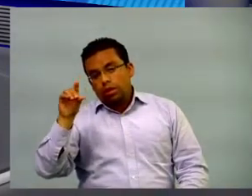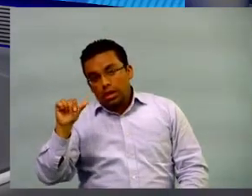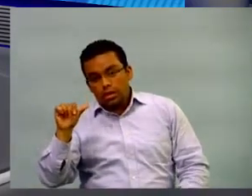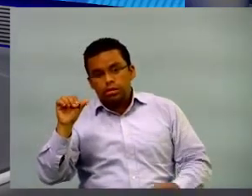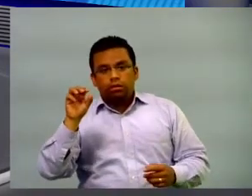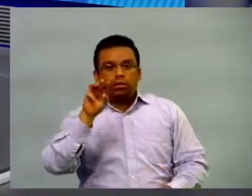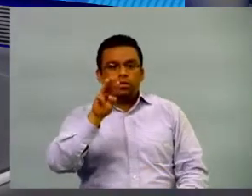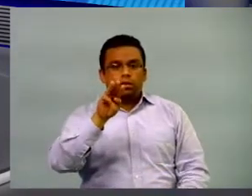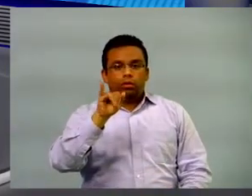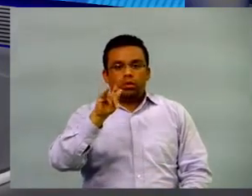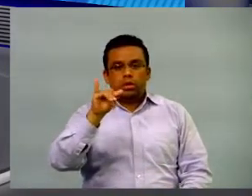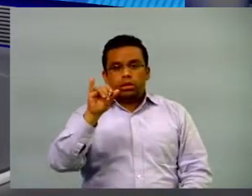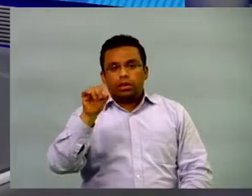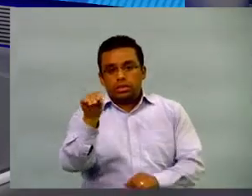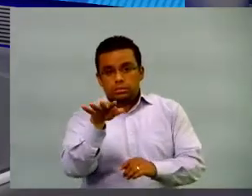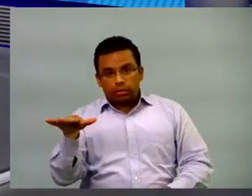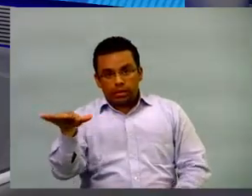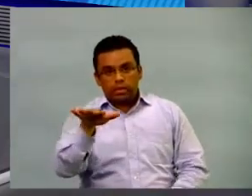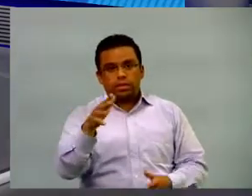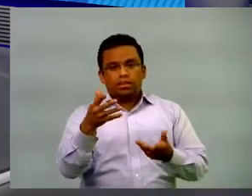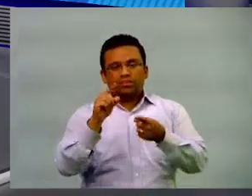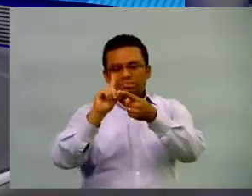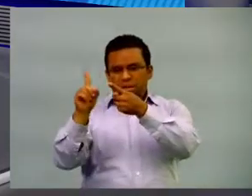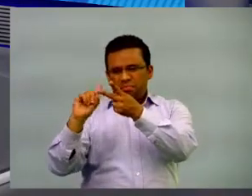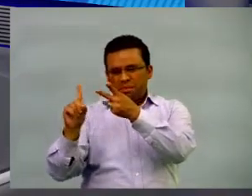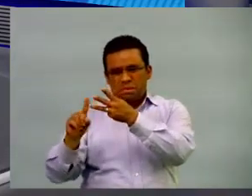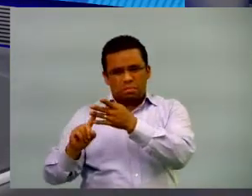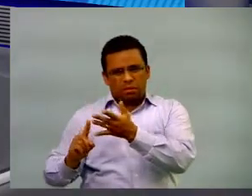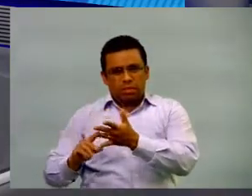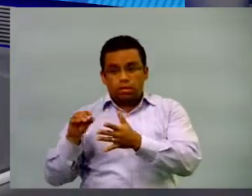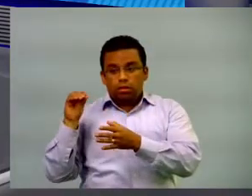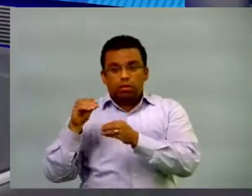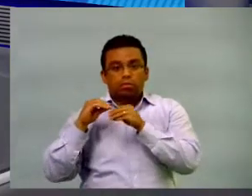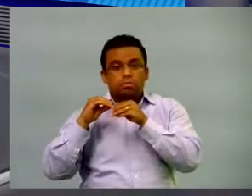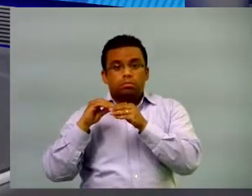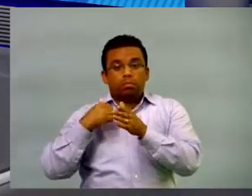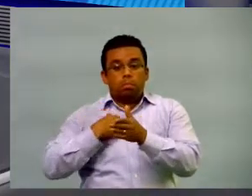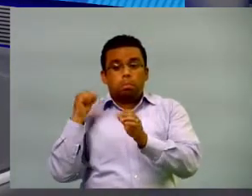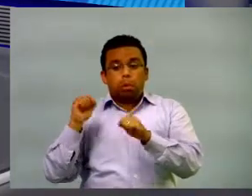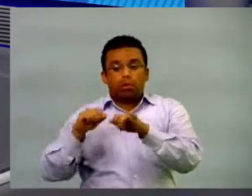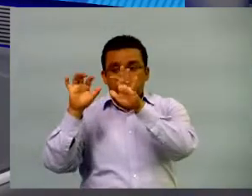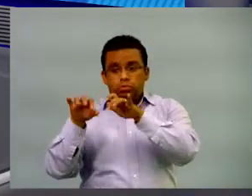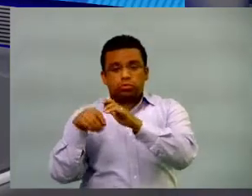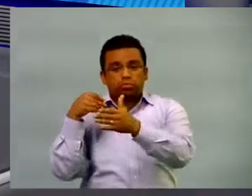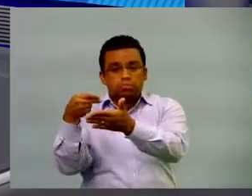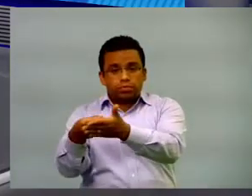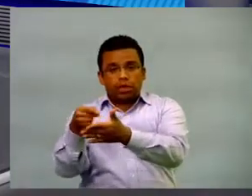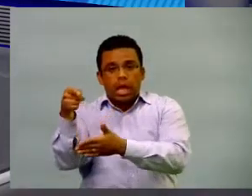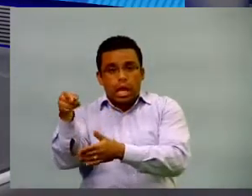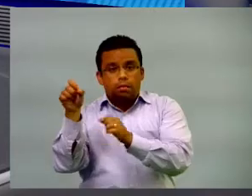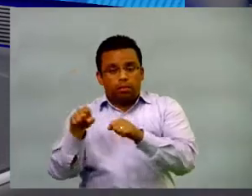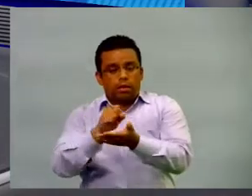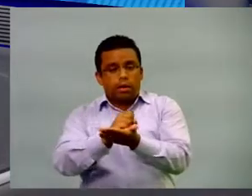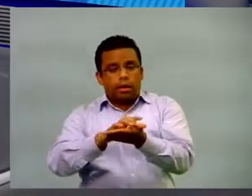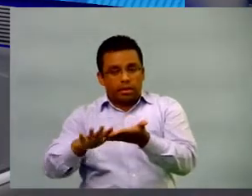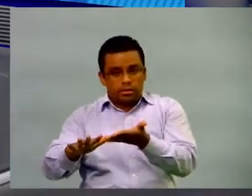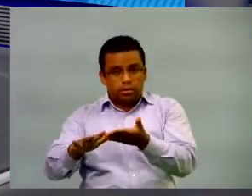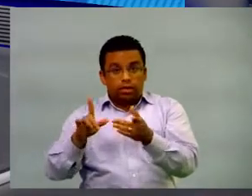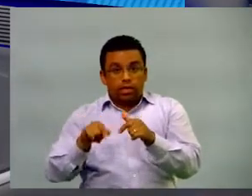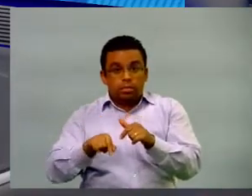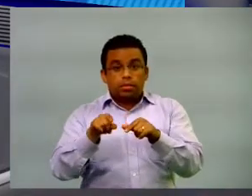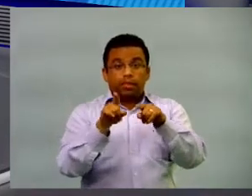de sitios donde se pueden desplegar wikis de manera gratuita, marcadores sociales para clasificar